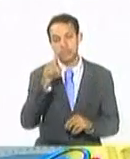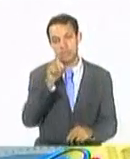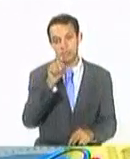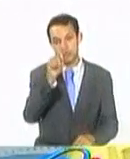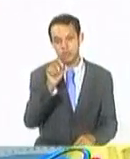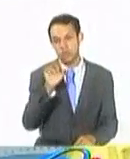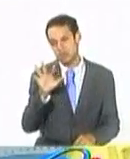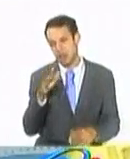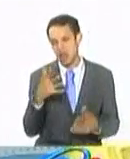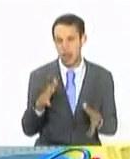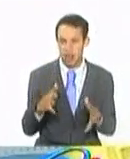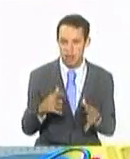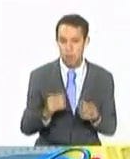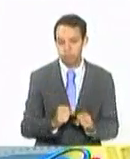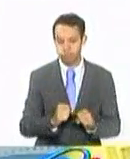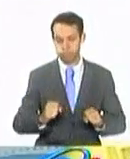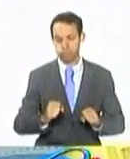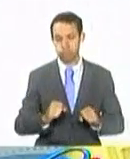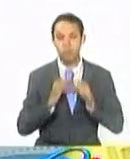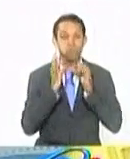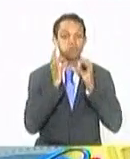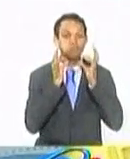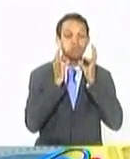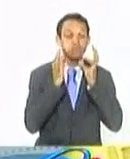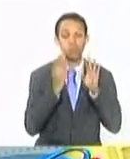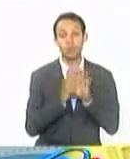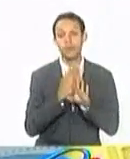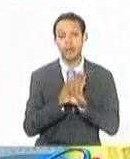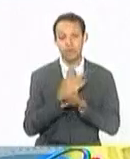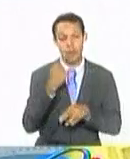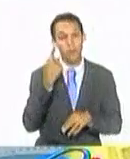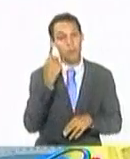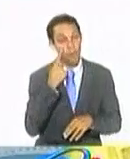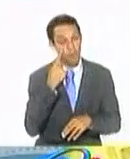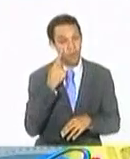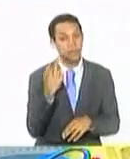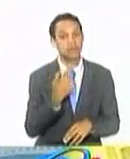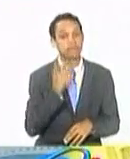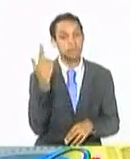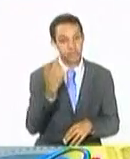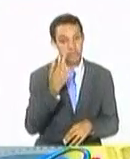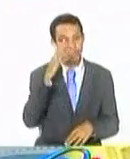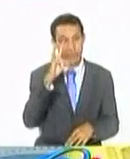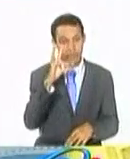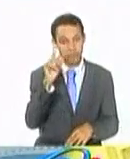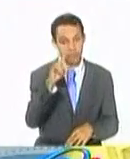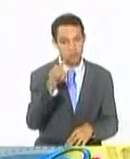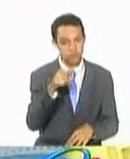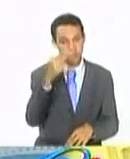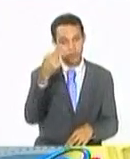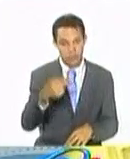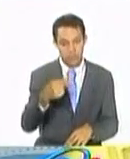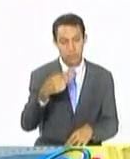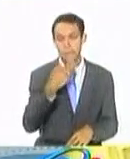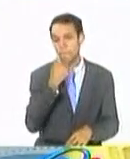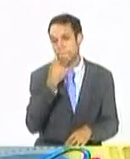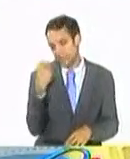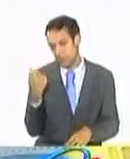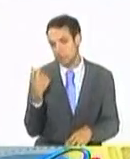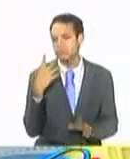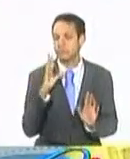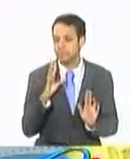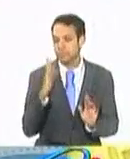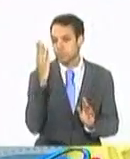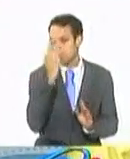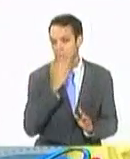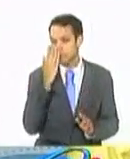hipotiroidismo entonces debe repetirlo para uno poder tener realmente un diagnóstico Exacto si tiene o no un